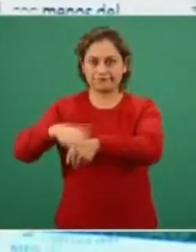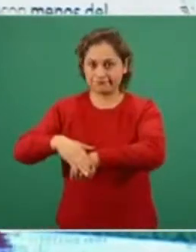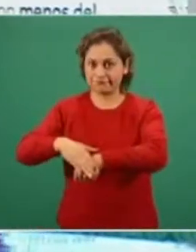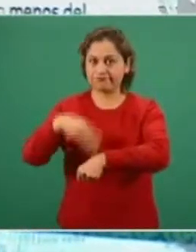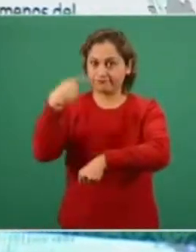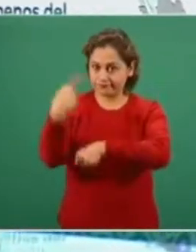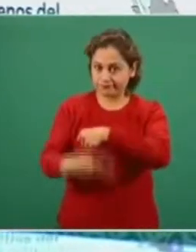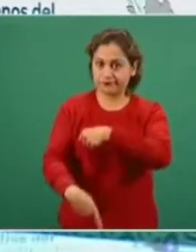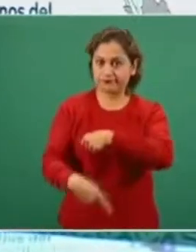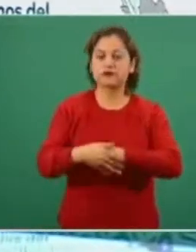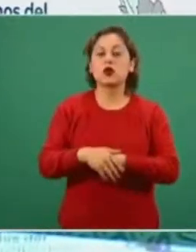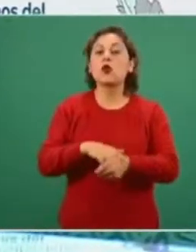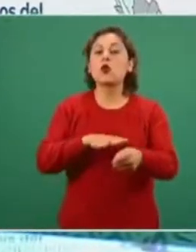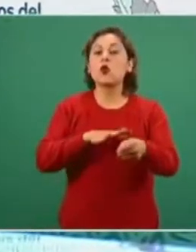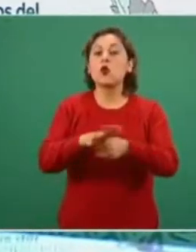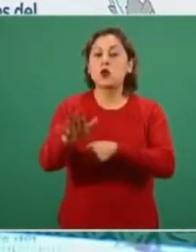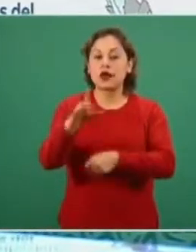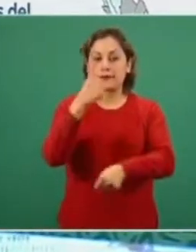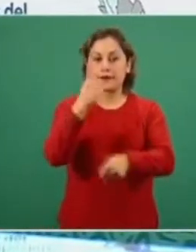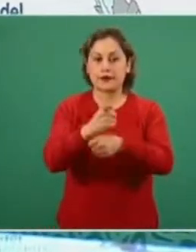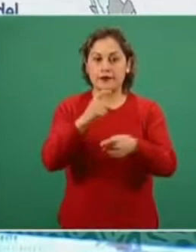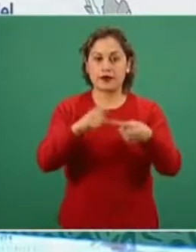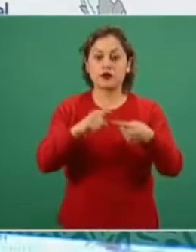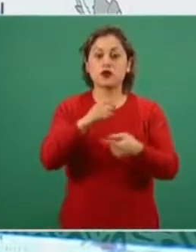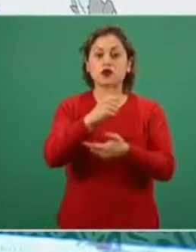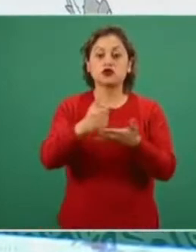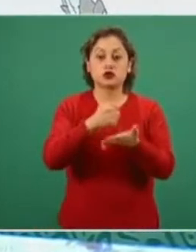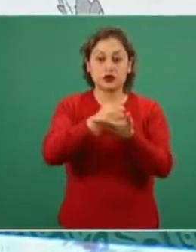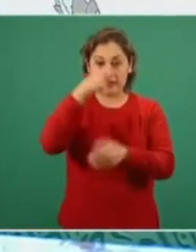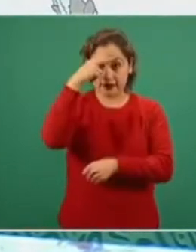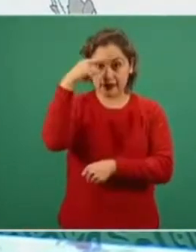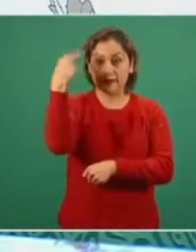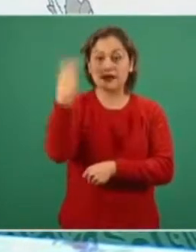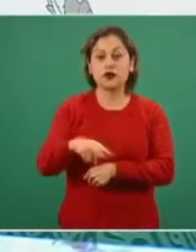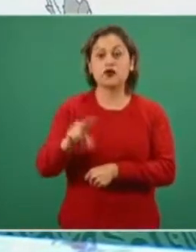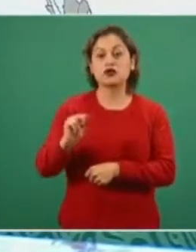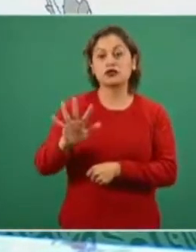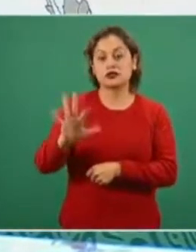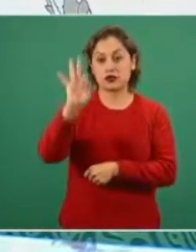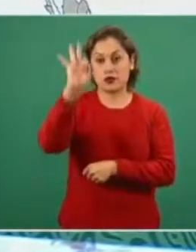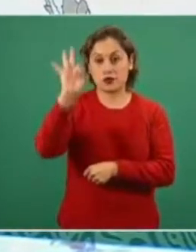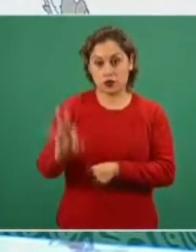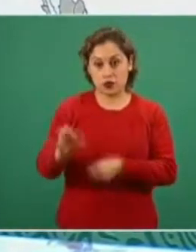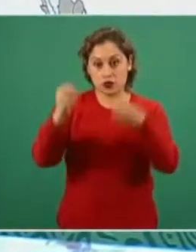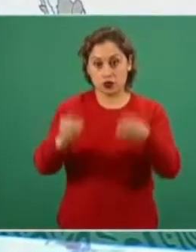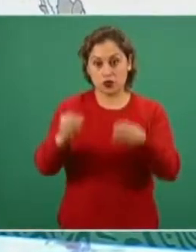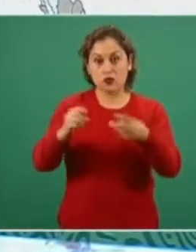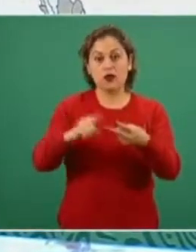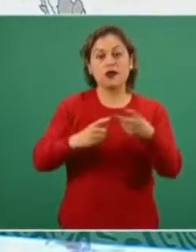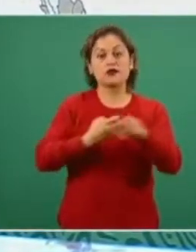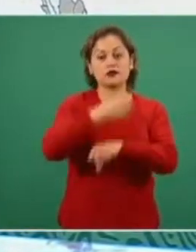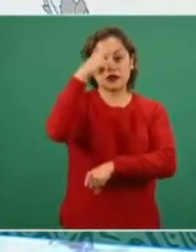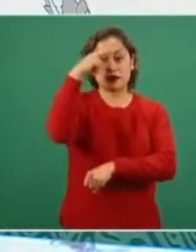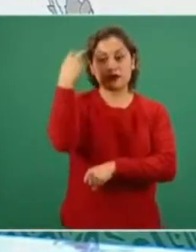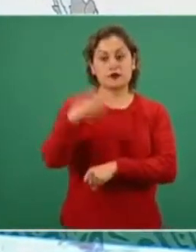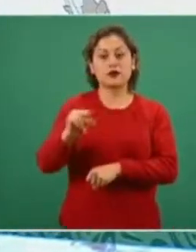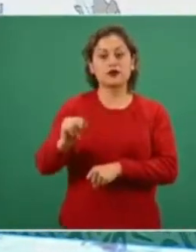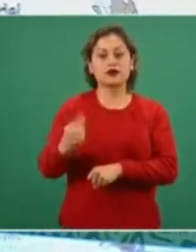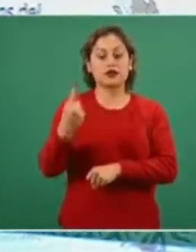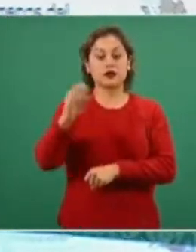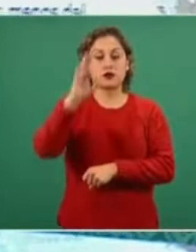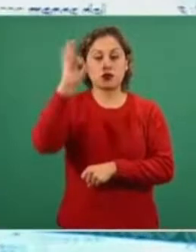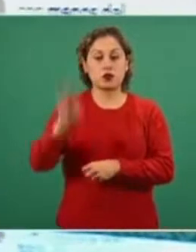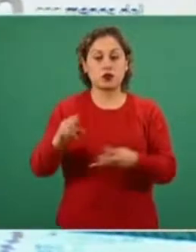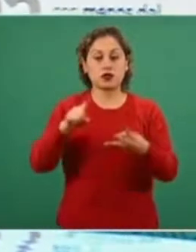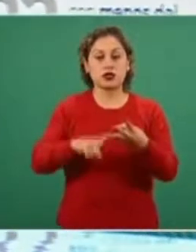la primera, Ciudad de México, con un 85% de ocupación, de hospitalización general, Estado de México, 81%,